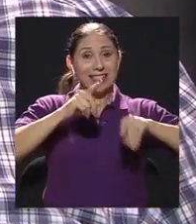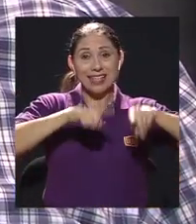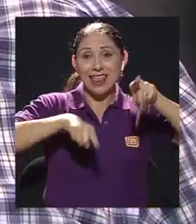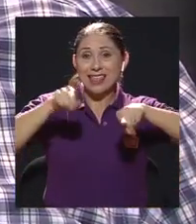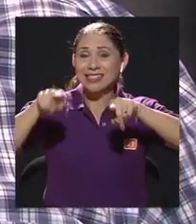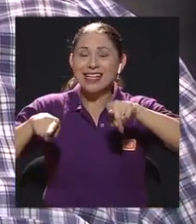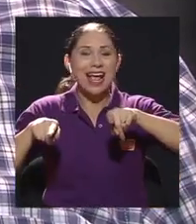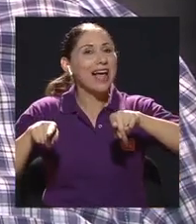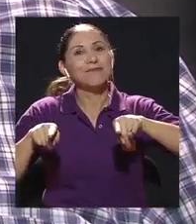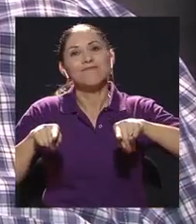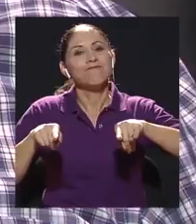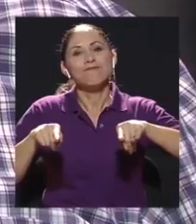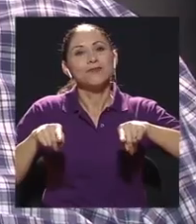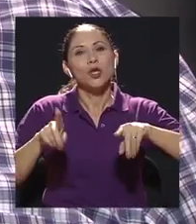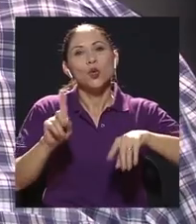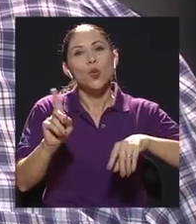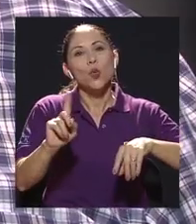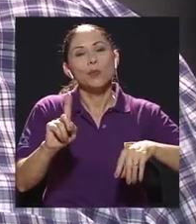de tanta